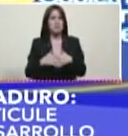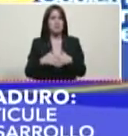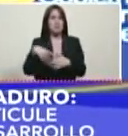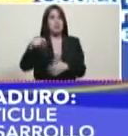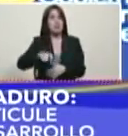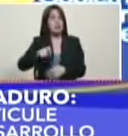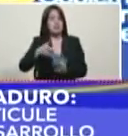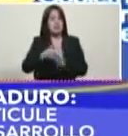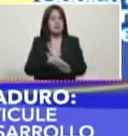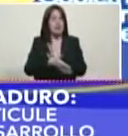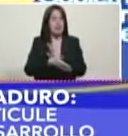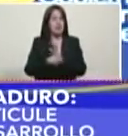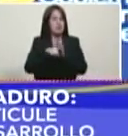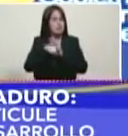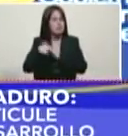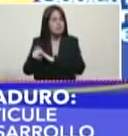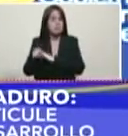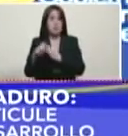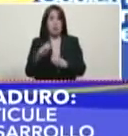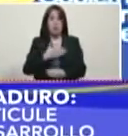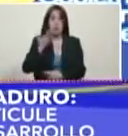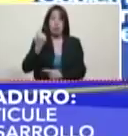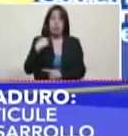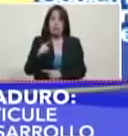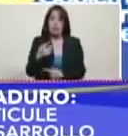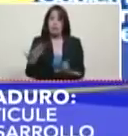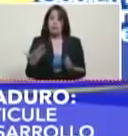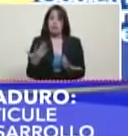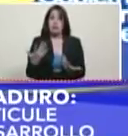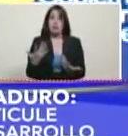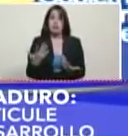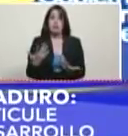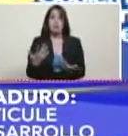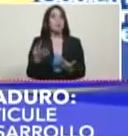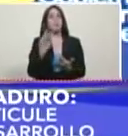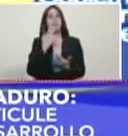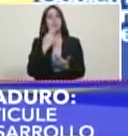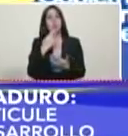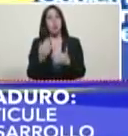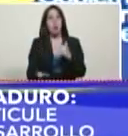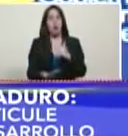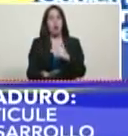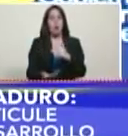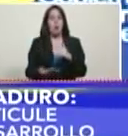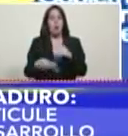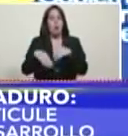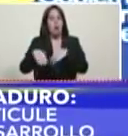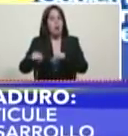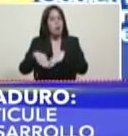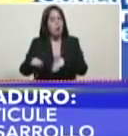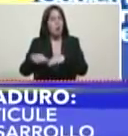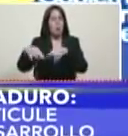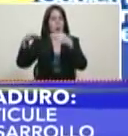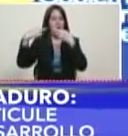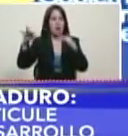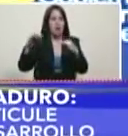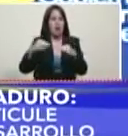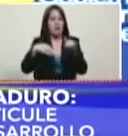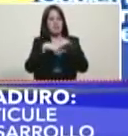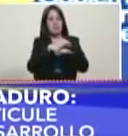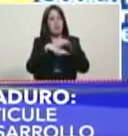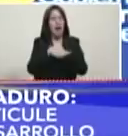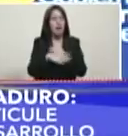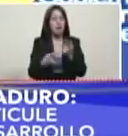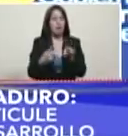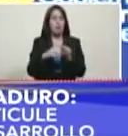necesidades internas. La tenemos en el campo del textil, del calzado, de los fármacos, en